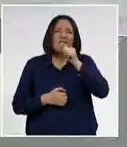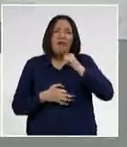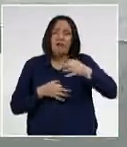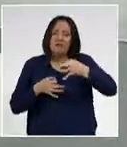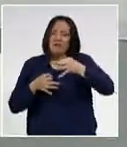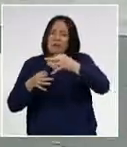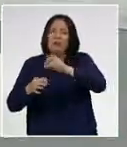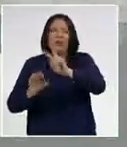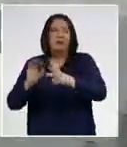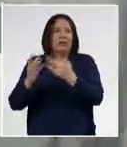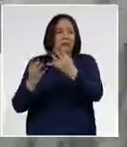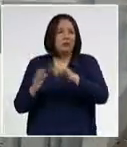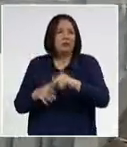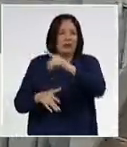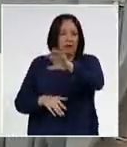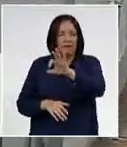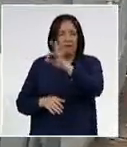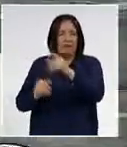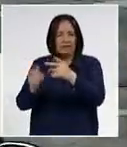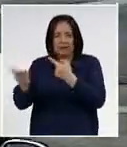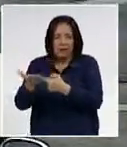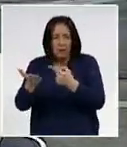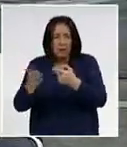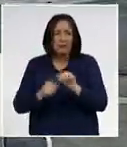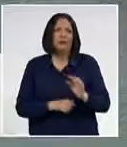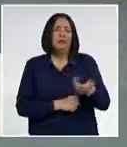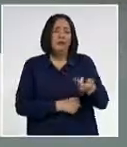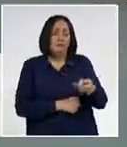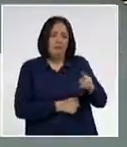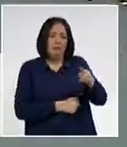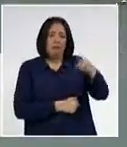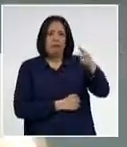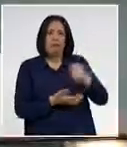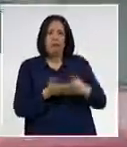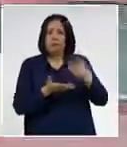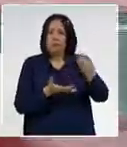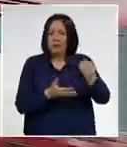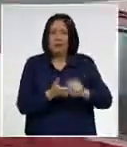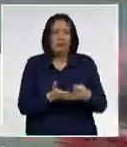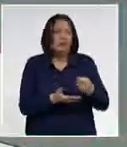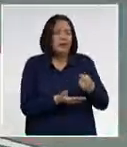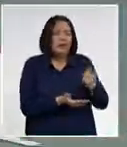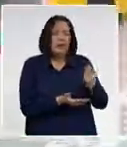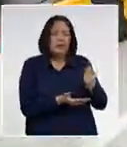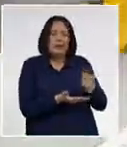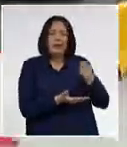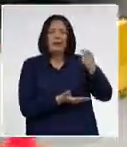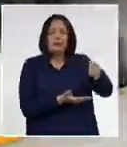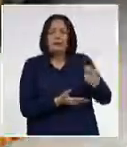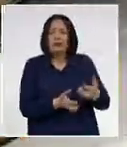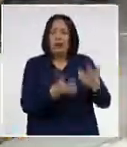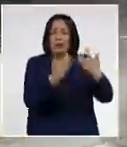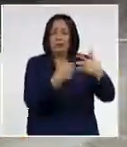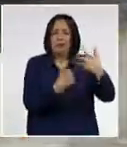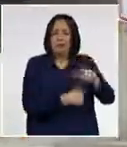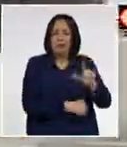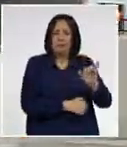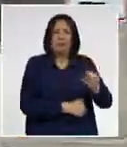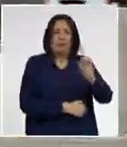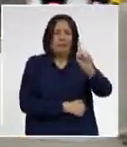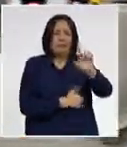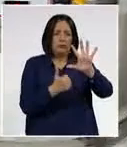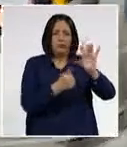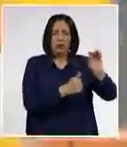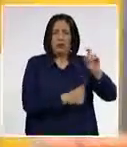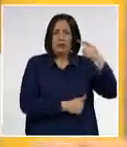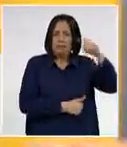Francia. Además, agregó que el aumento del peaje se debe a un mecanismo de compensación económica que benefició al AMSAC con 160 millones de dólares